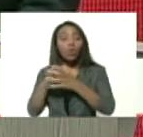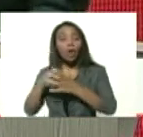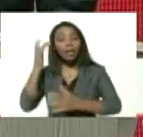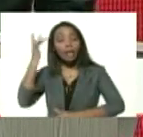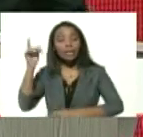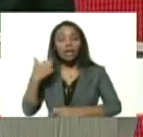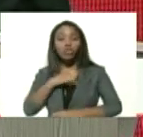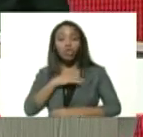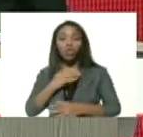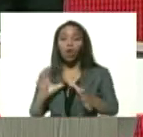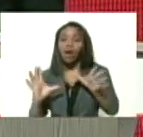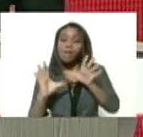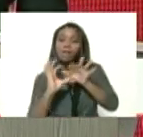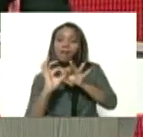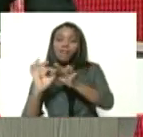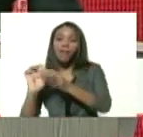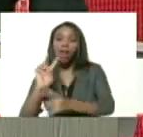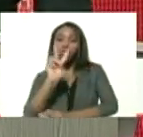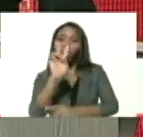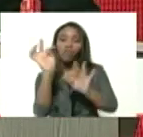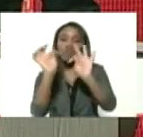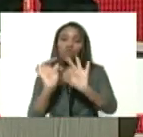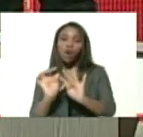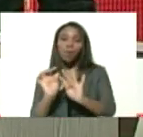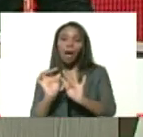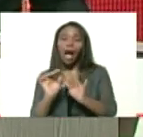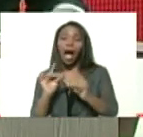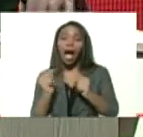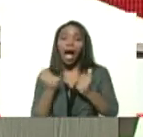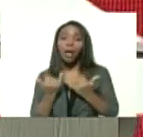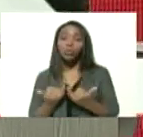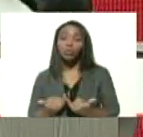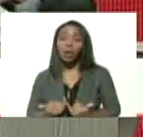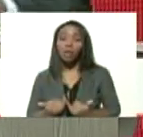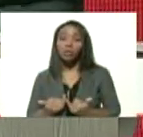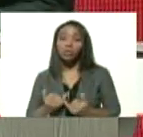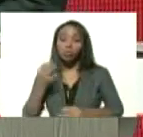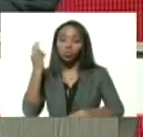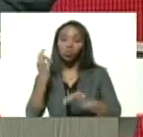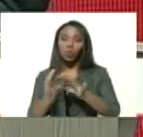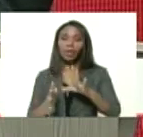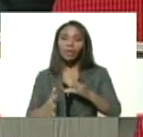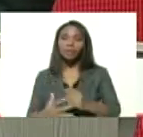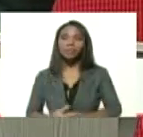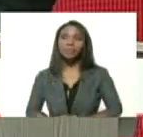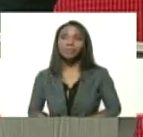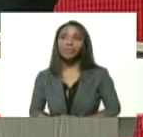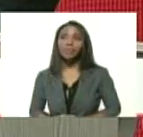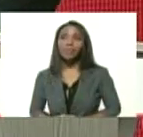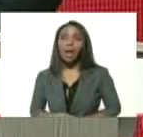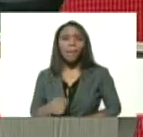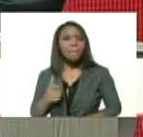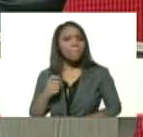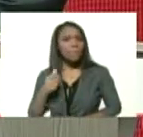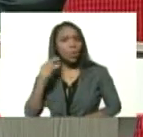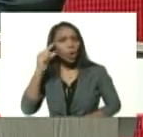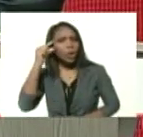permitió enlazar dos hechos aparentemente fortuitos. Hace unos pocos